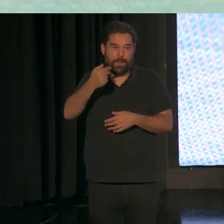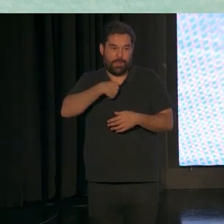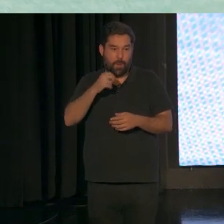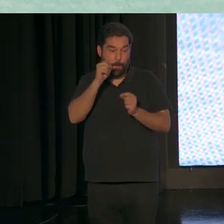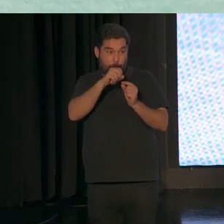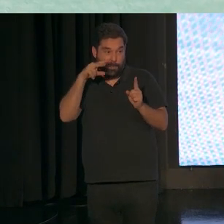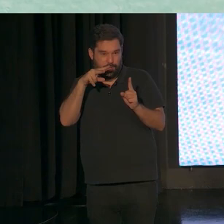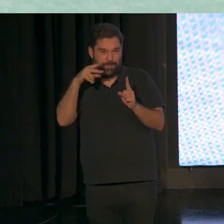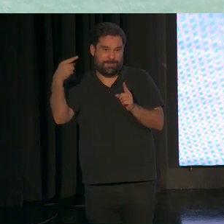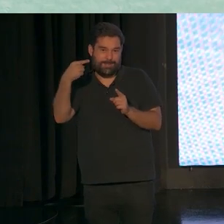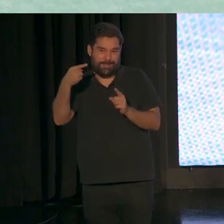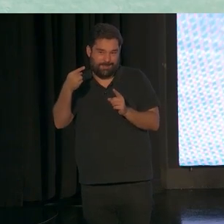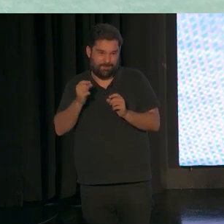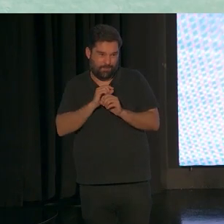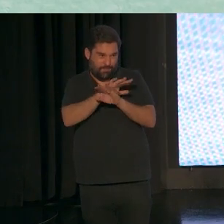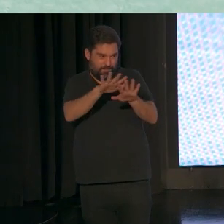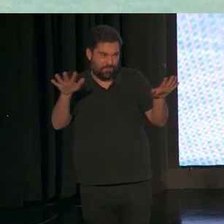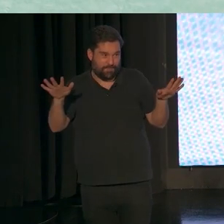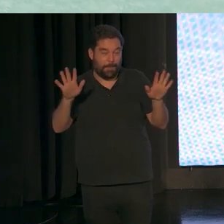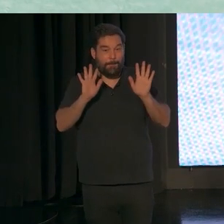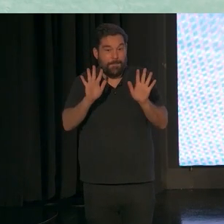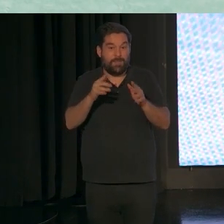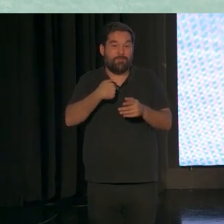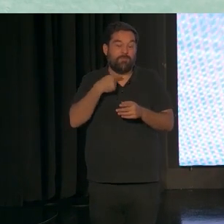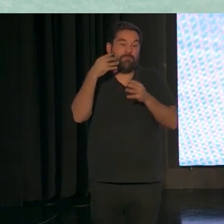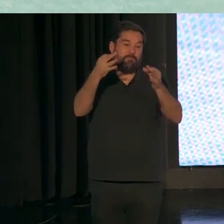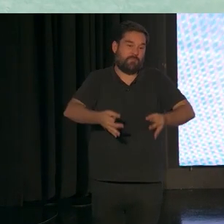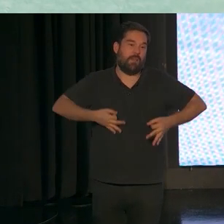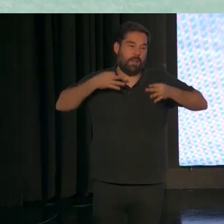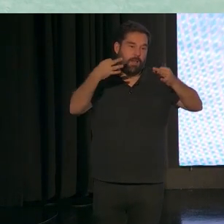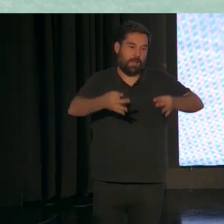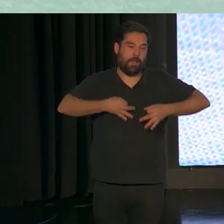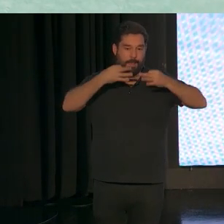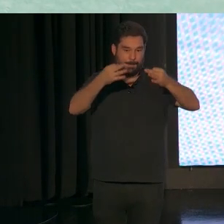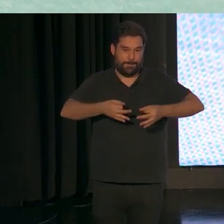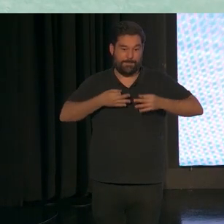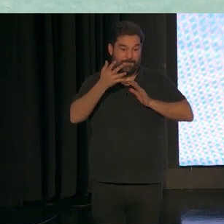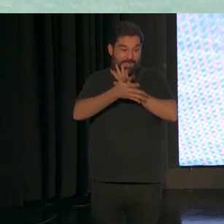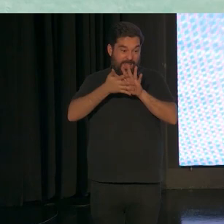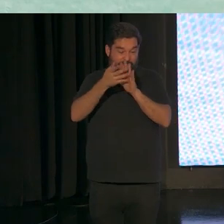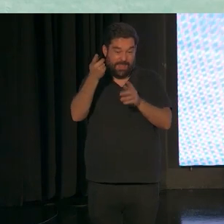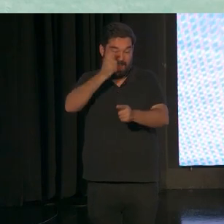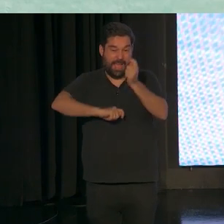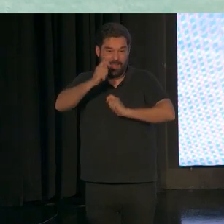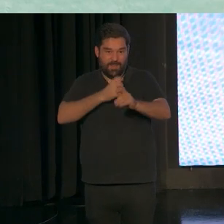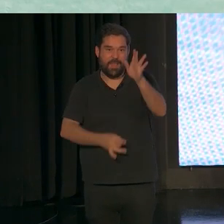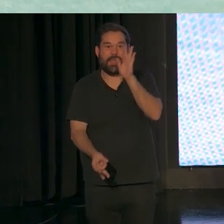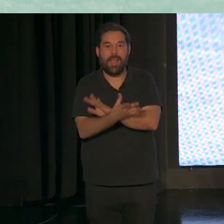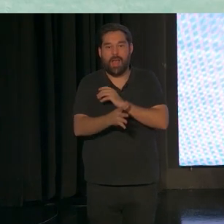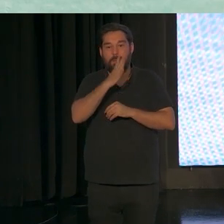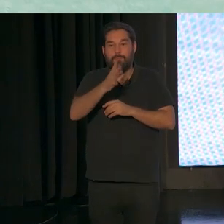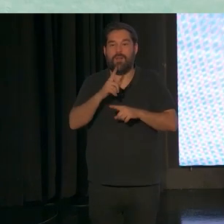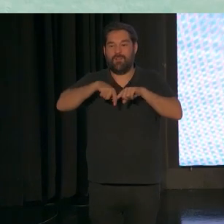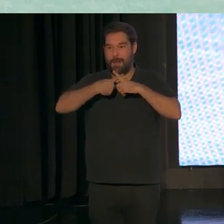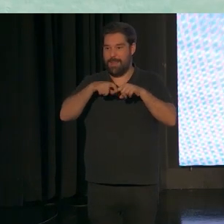algo pesimista eh pero claro Yo siempre digo lo mismo que pensar que nuestra asociación no se creó porque las familias dijeron Uh Oye qué bien nos va a